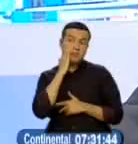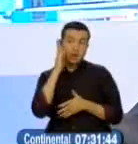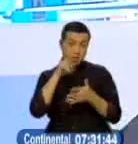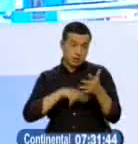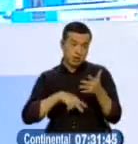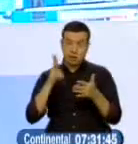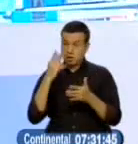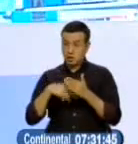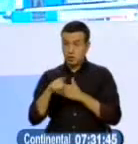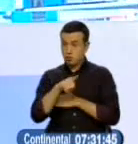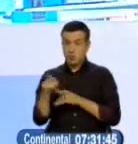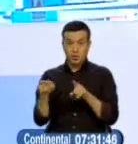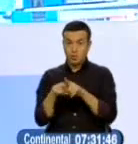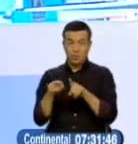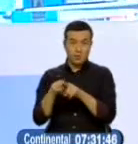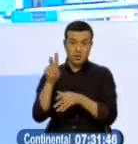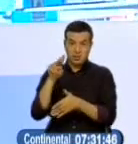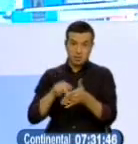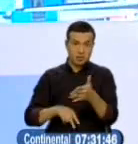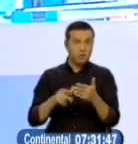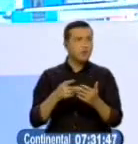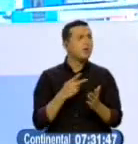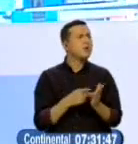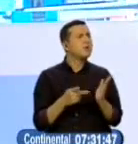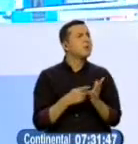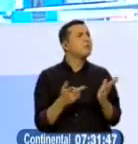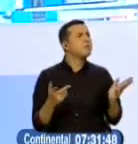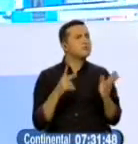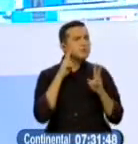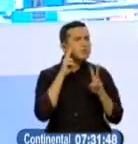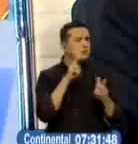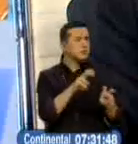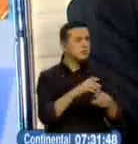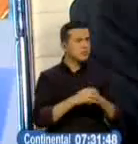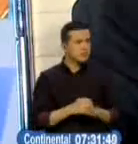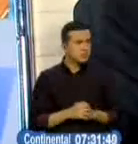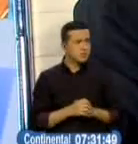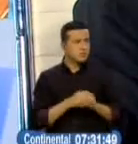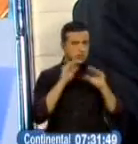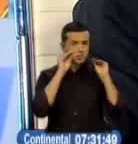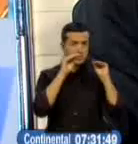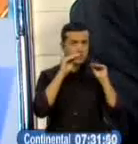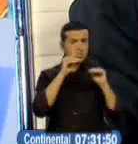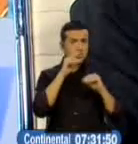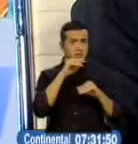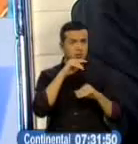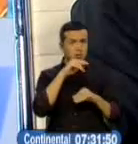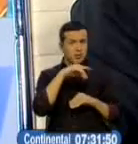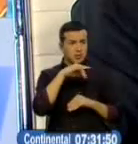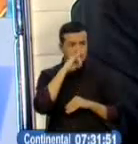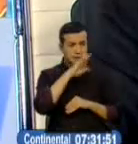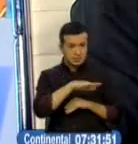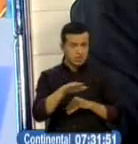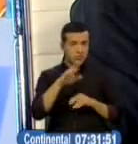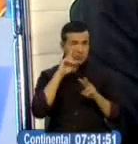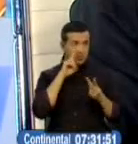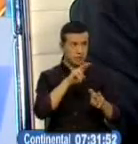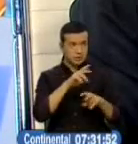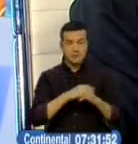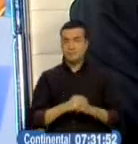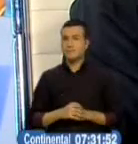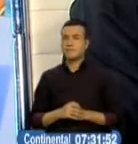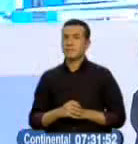los niños también lo hacen. ¿Y qué pasa con la investigación? Estamos enseñando a nuestros chicos a investigar. Es